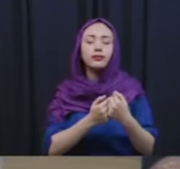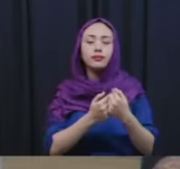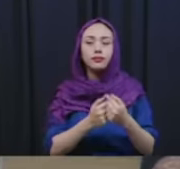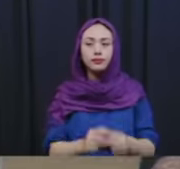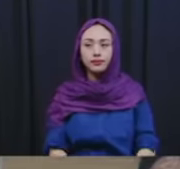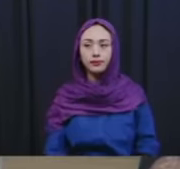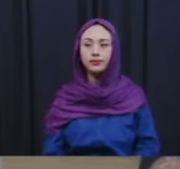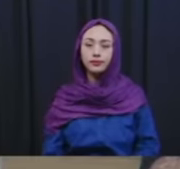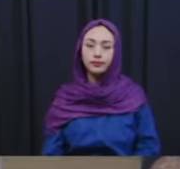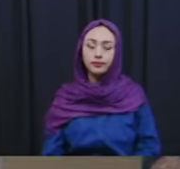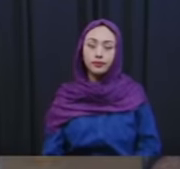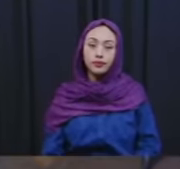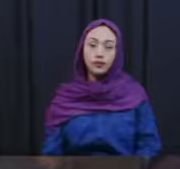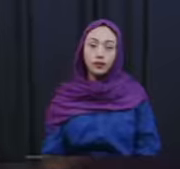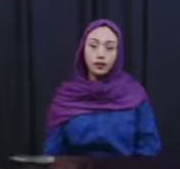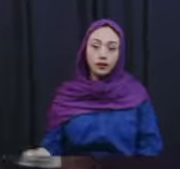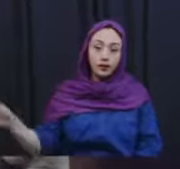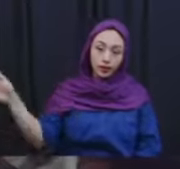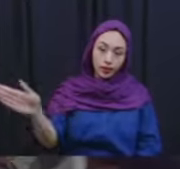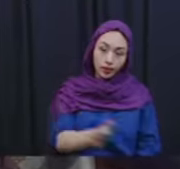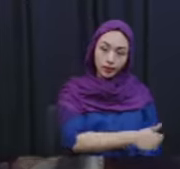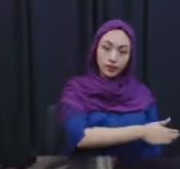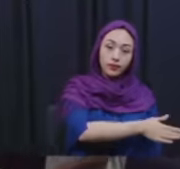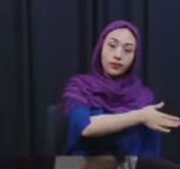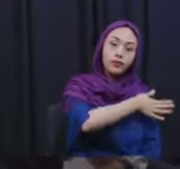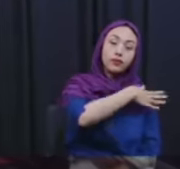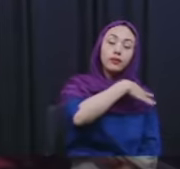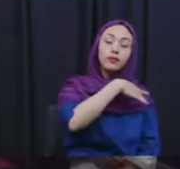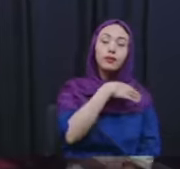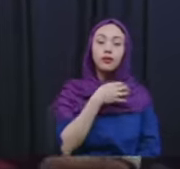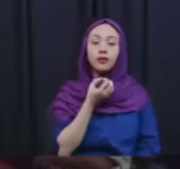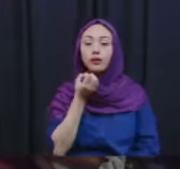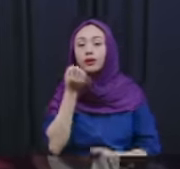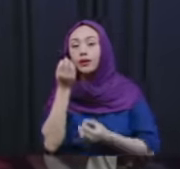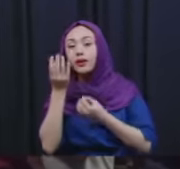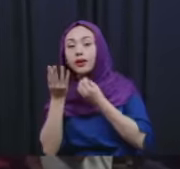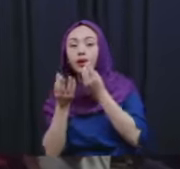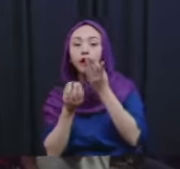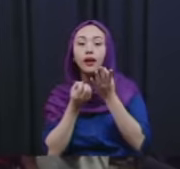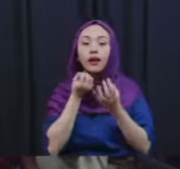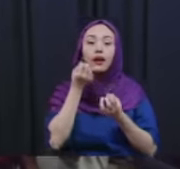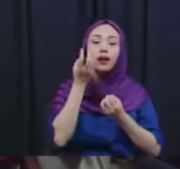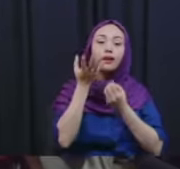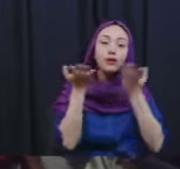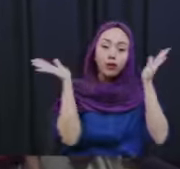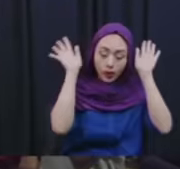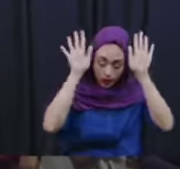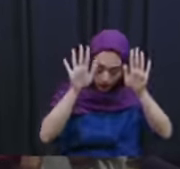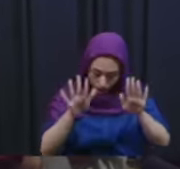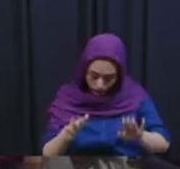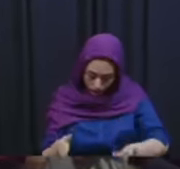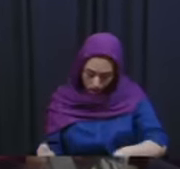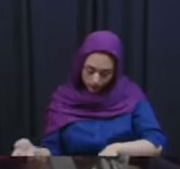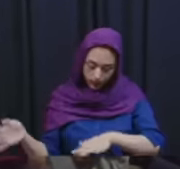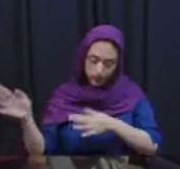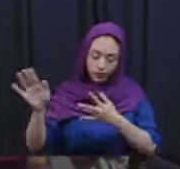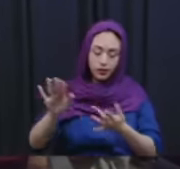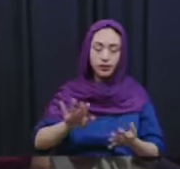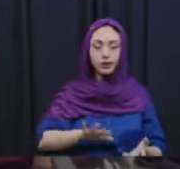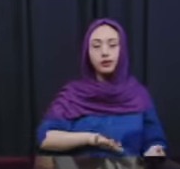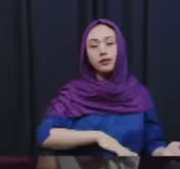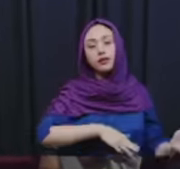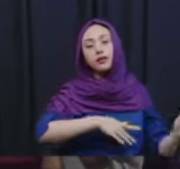a Cristo Yo me entrego